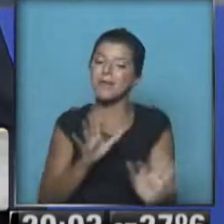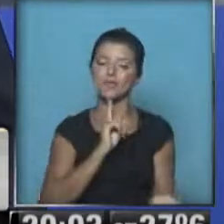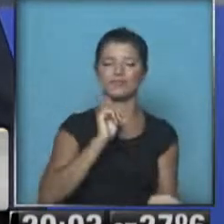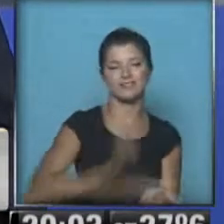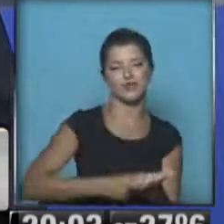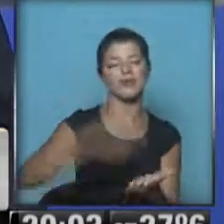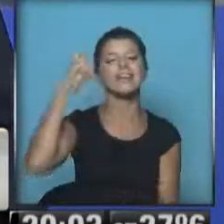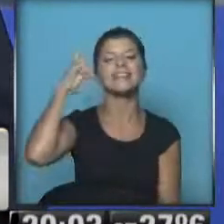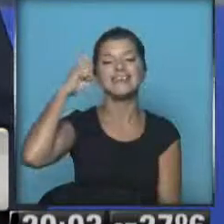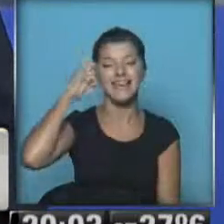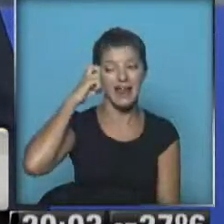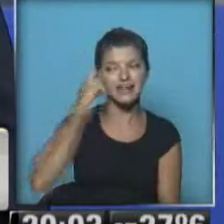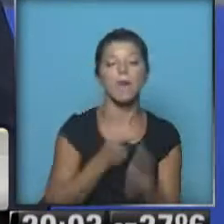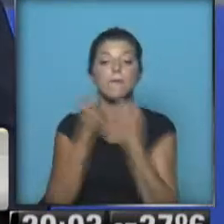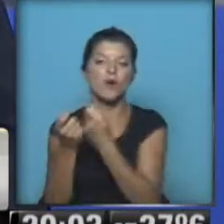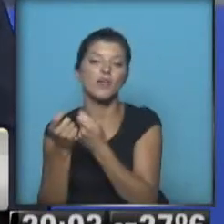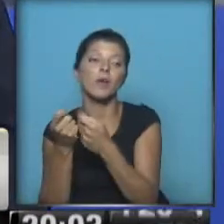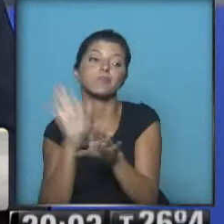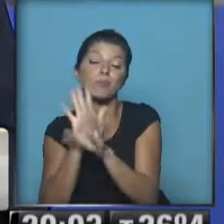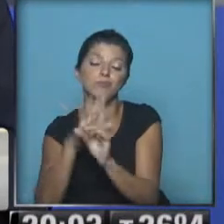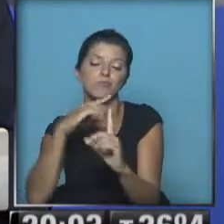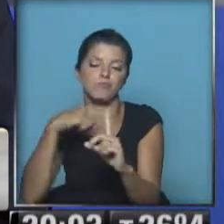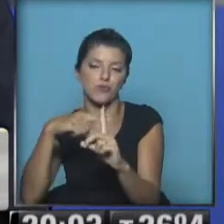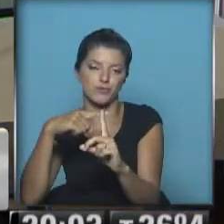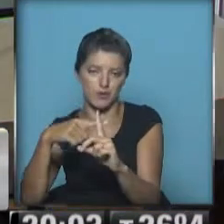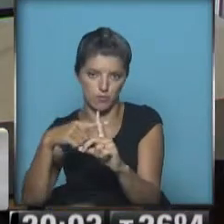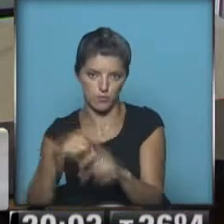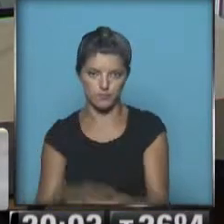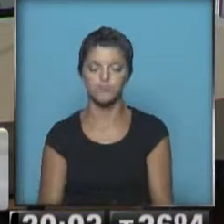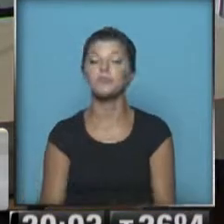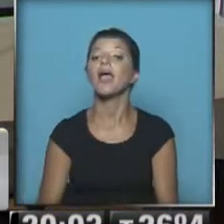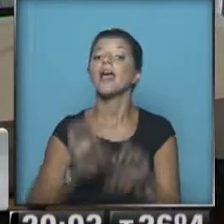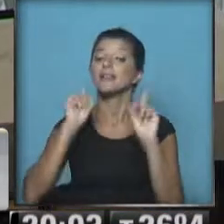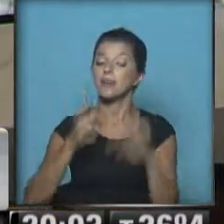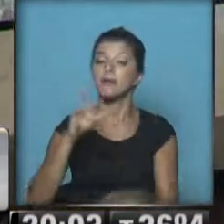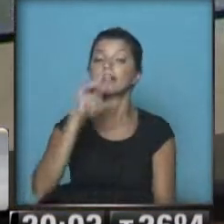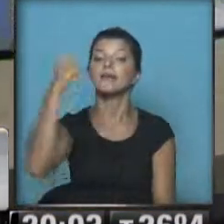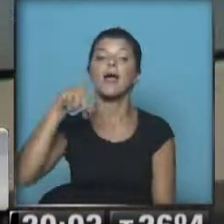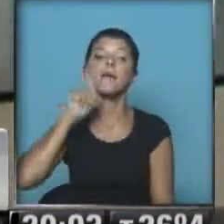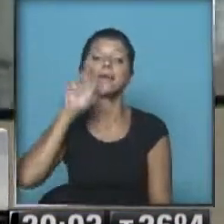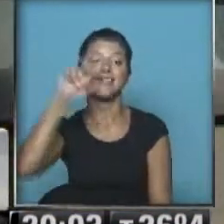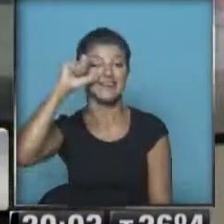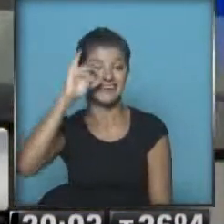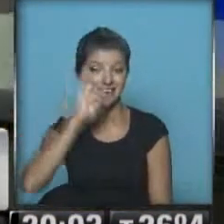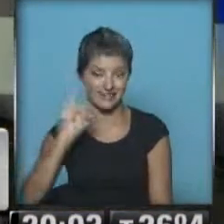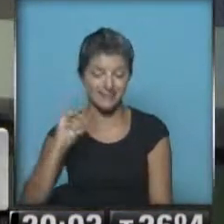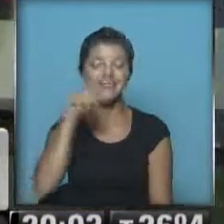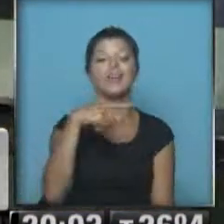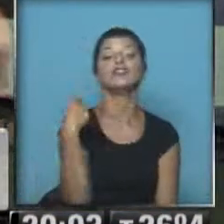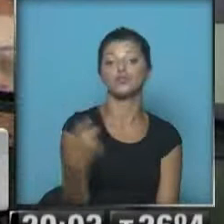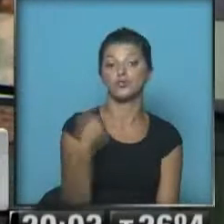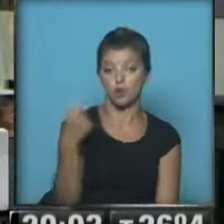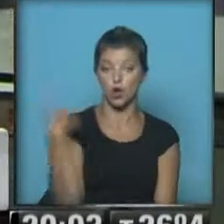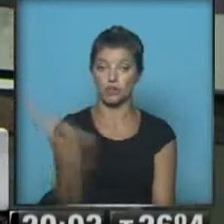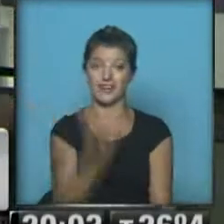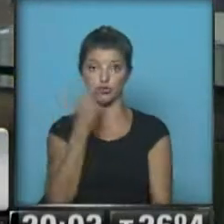da un entorno más positivo, ¿no? También está con nosotros Ignacio Ramírez. Ignacio es sociólogo, director de la